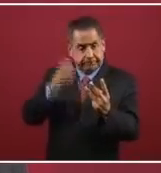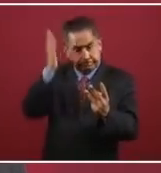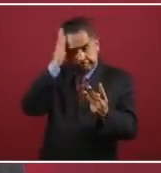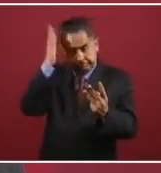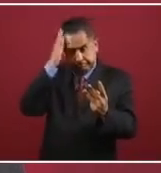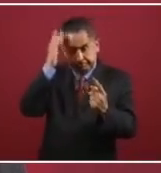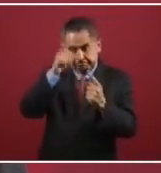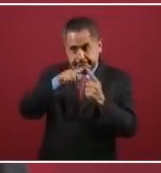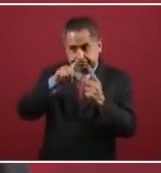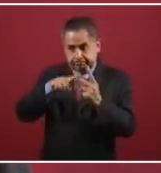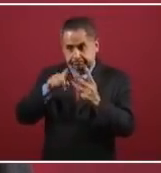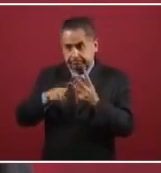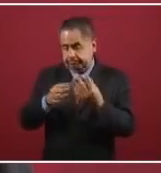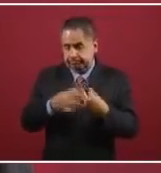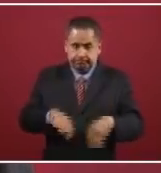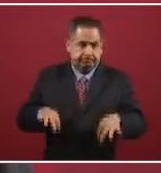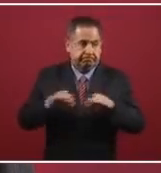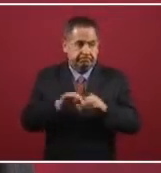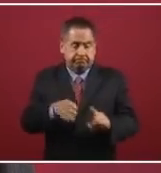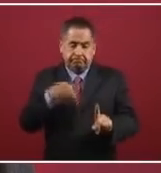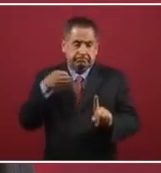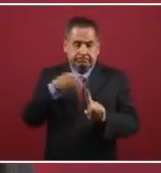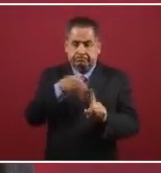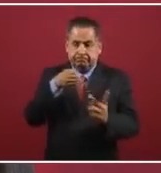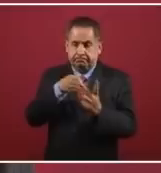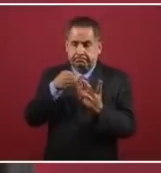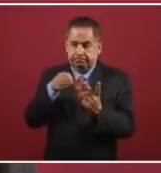las fundamentales: